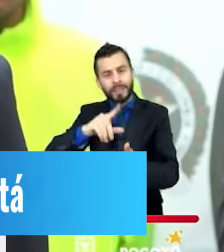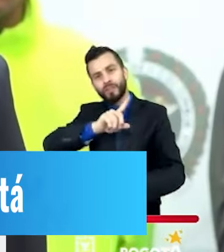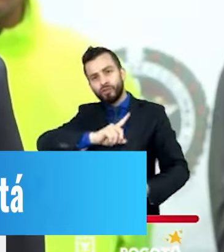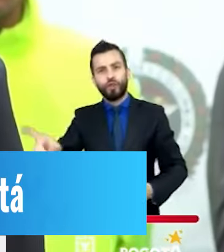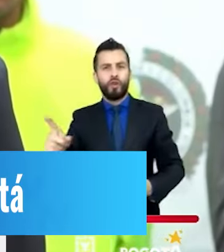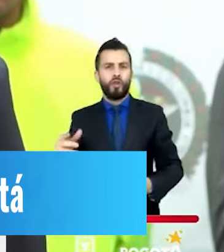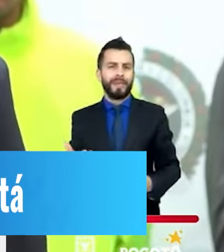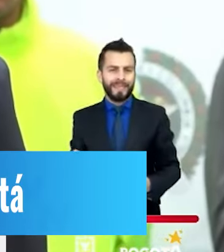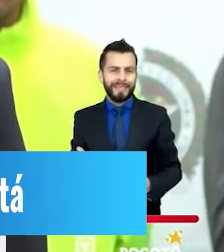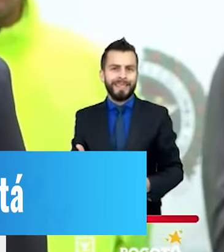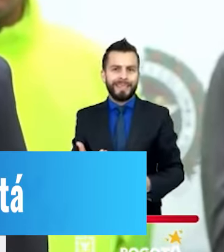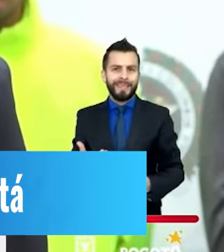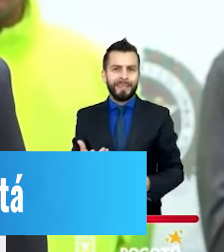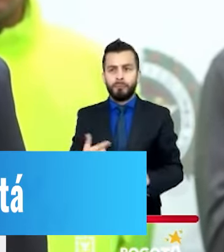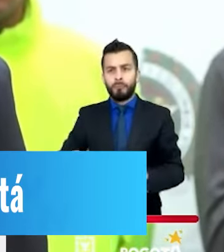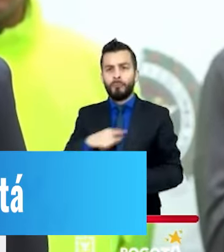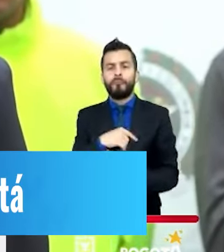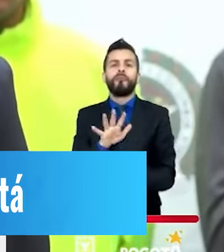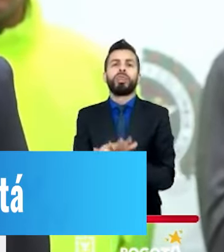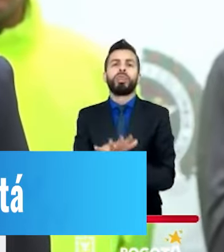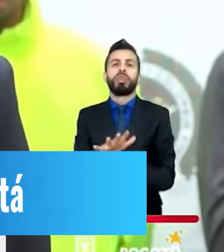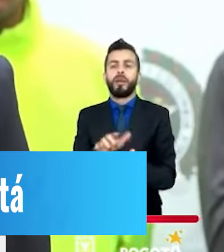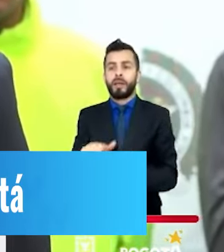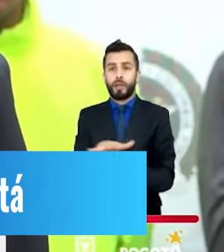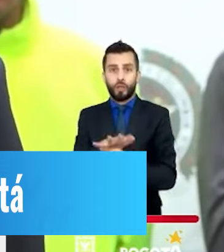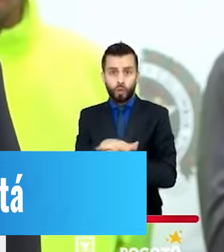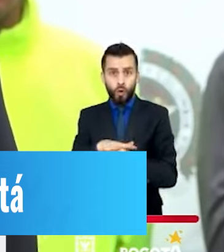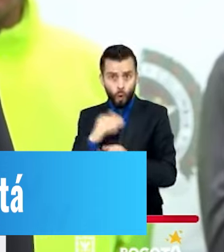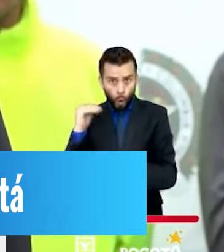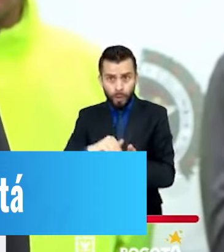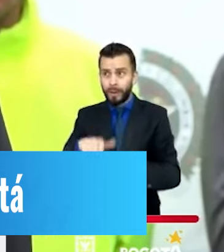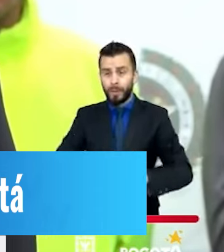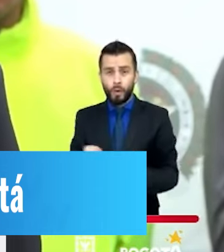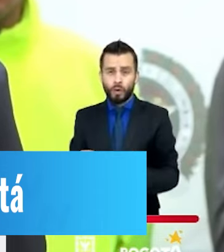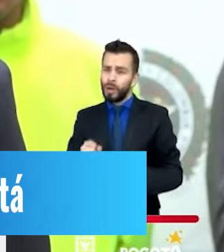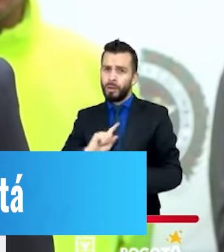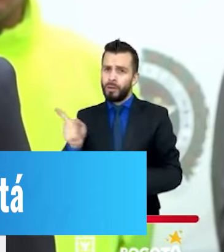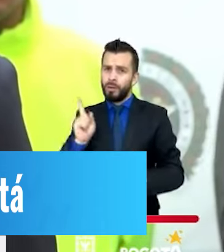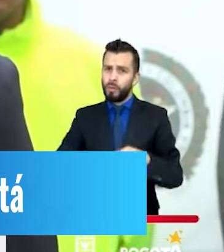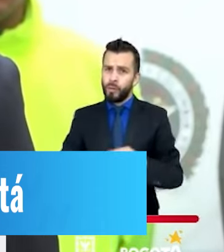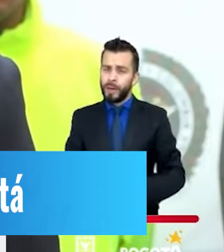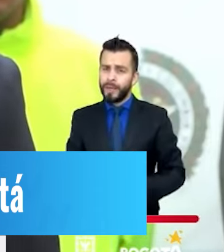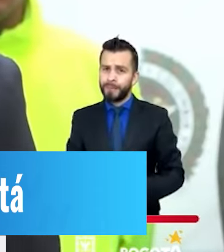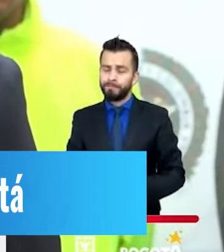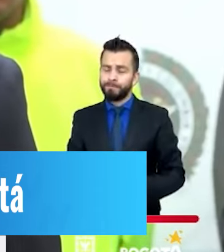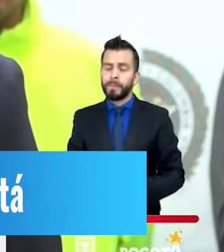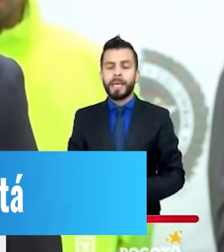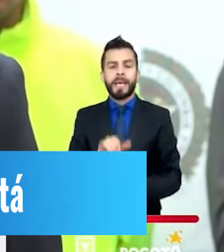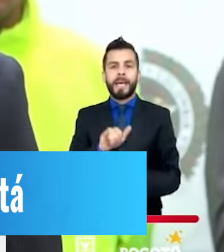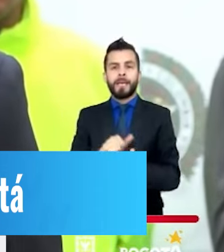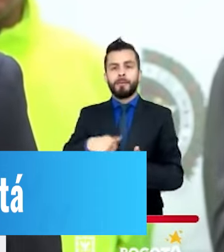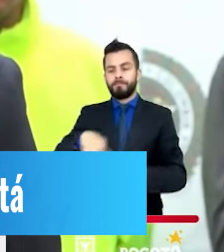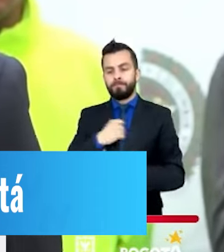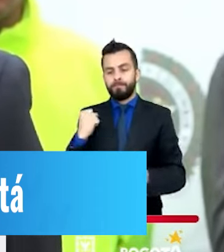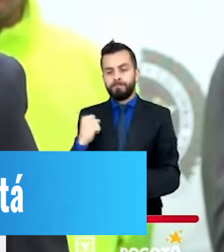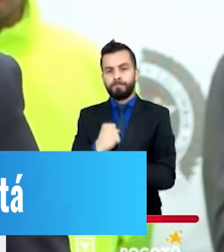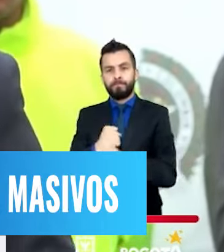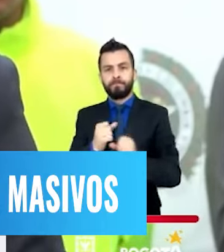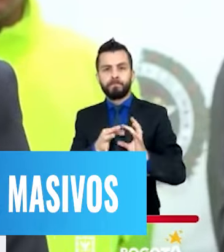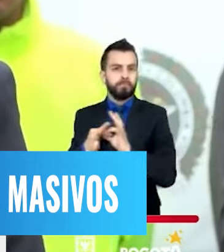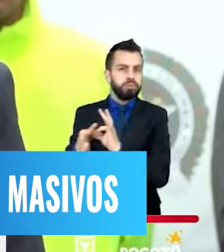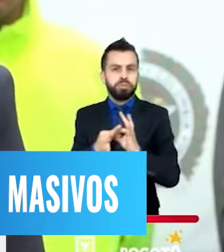No podemos permitir que este tipo de situaciones vuelvan a ocurrir en Bogotá y por eso vamos a trabajar y articular mejor lo que